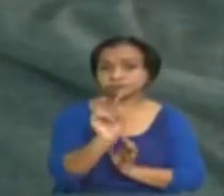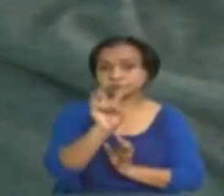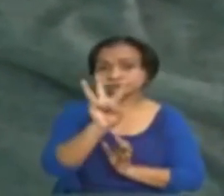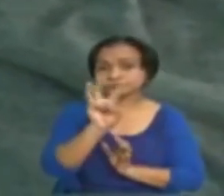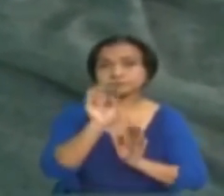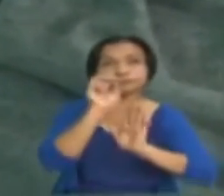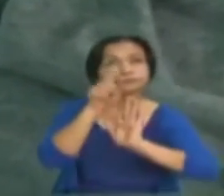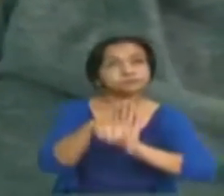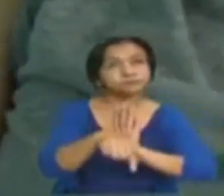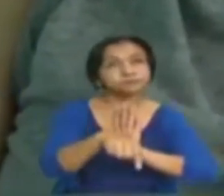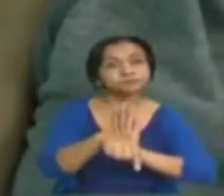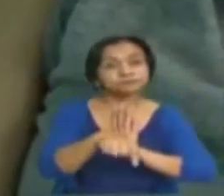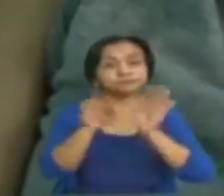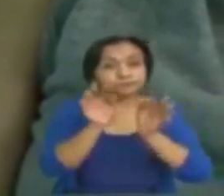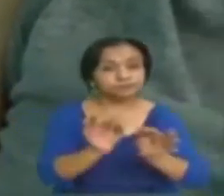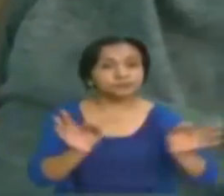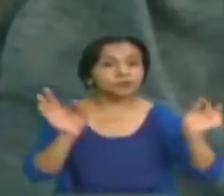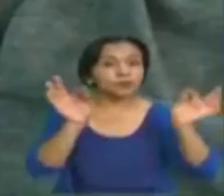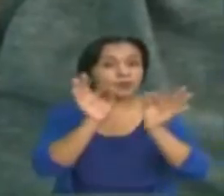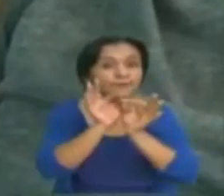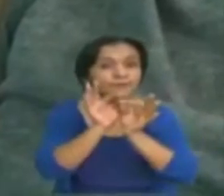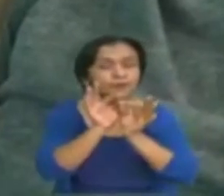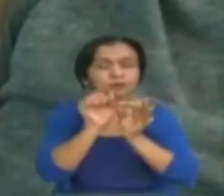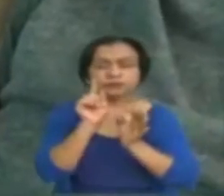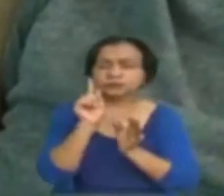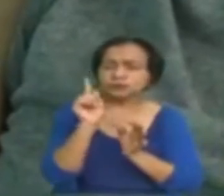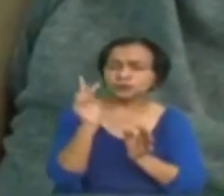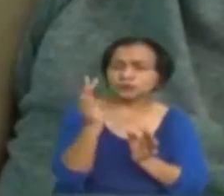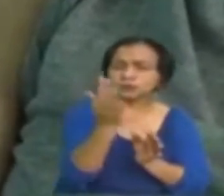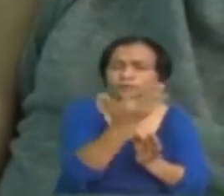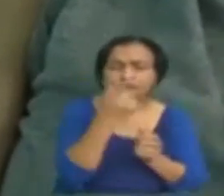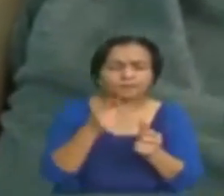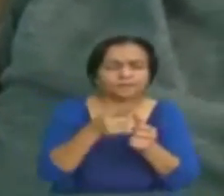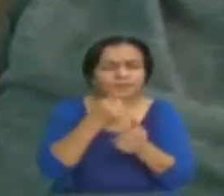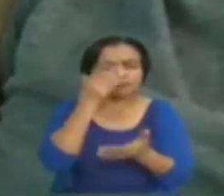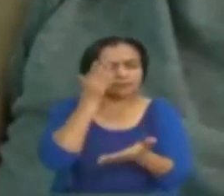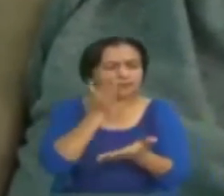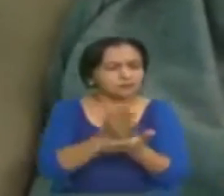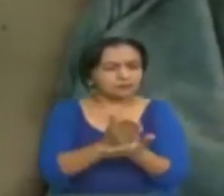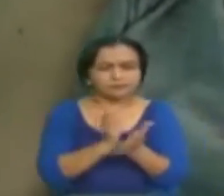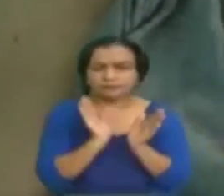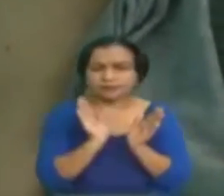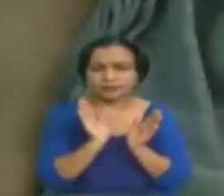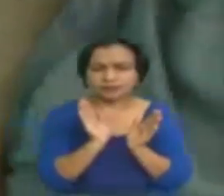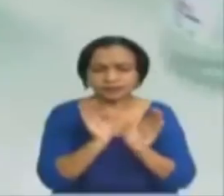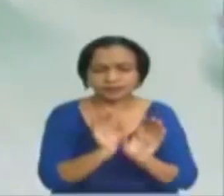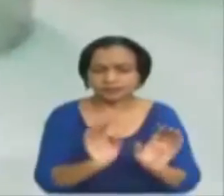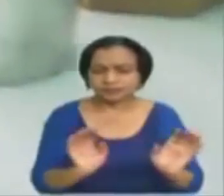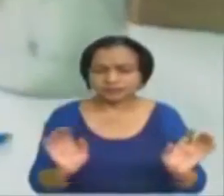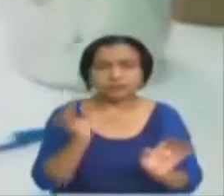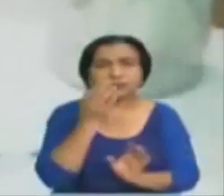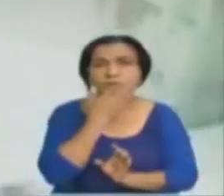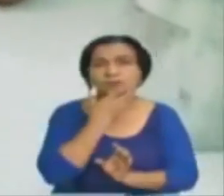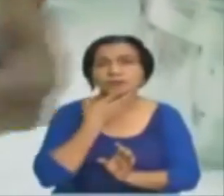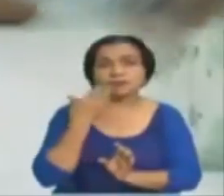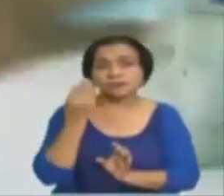y Comunitaria, todo esto es a las 8. Pantasma a las 8. Huihuilí, Jinotega, Hospital Primario